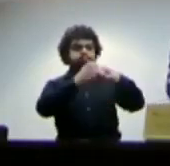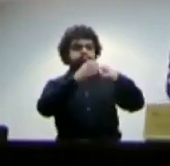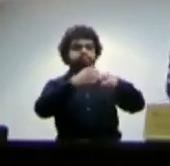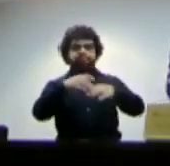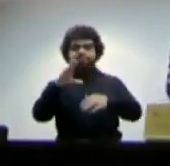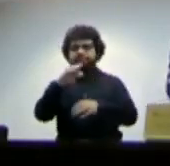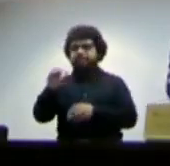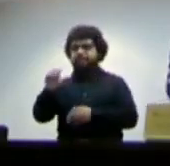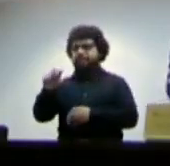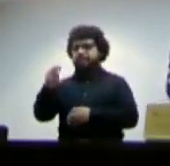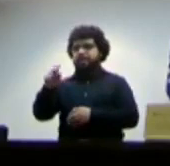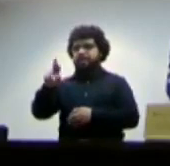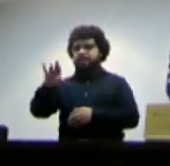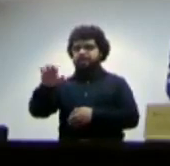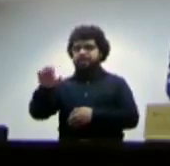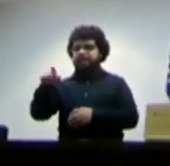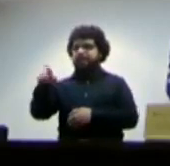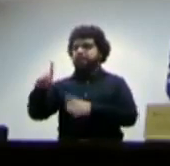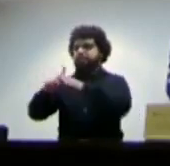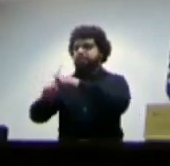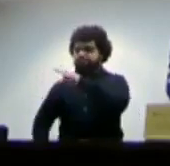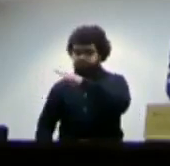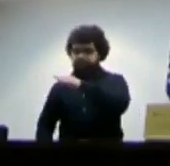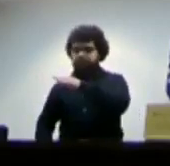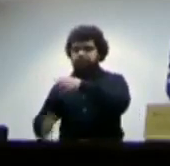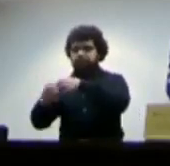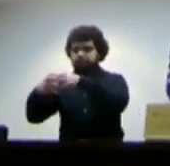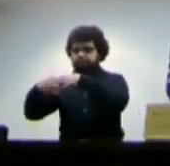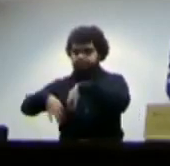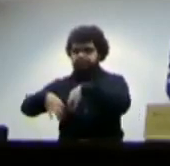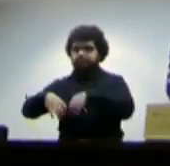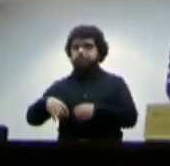es de una capacidad de 450 megavatios. En ese momento,